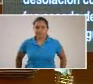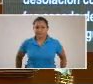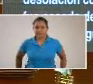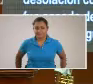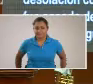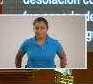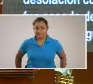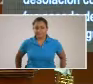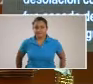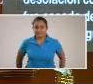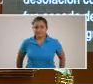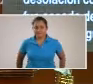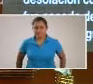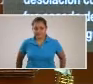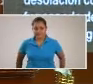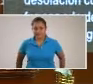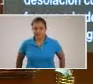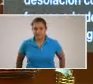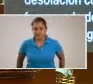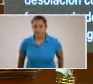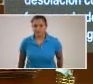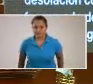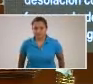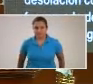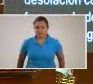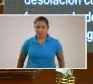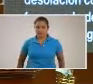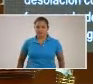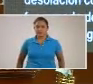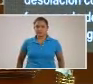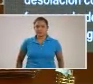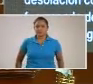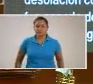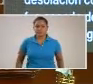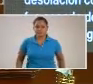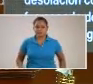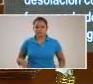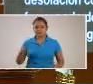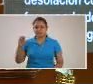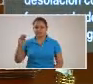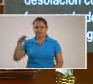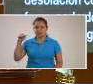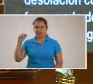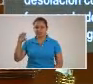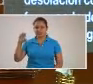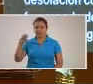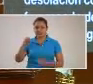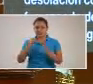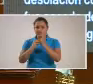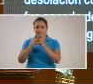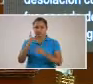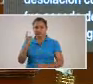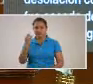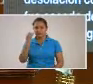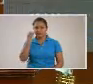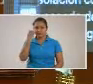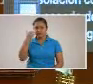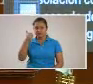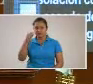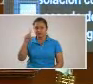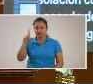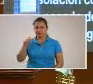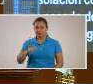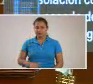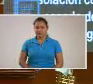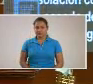perdón. Solo copié de una diapositiva anterior, pero ese es un error. Es Ezequiel. ¿Sabe qué? Mejor lo vamos a corregir de una